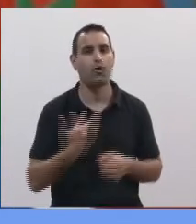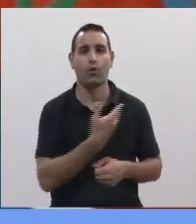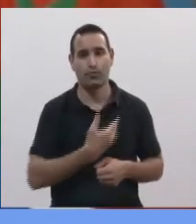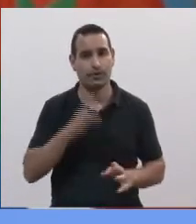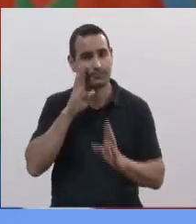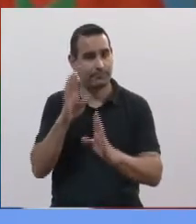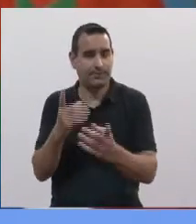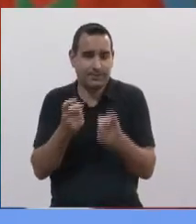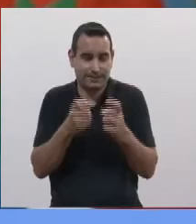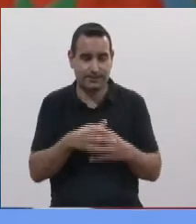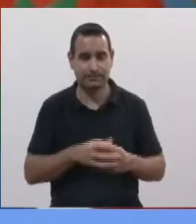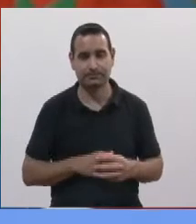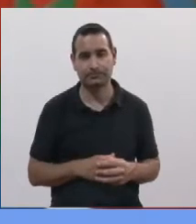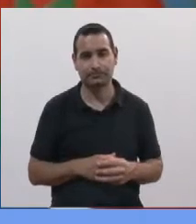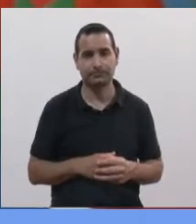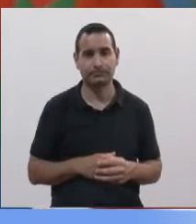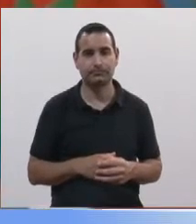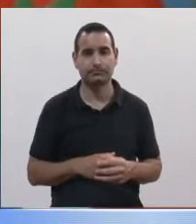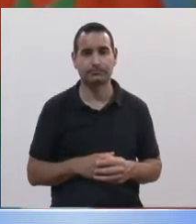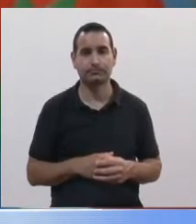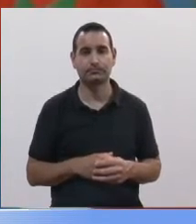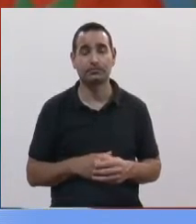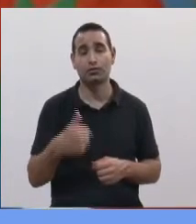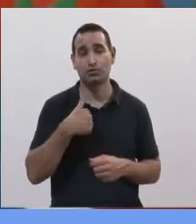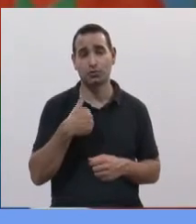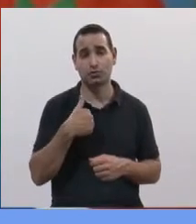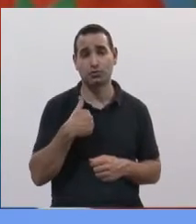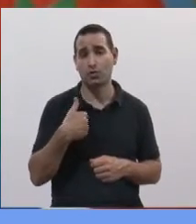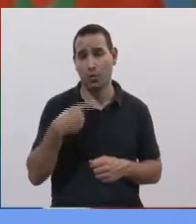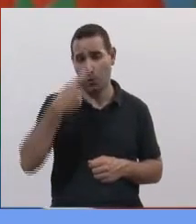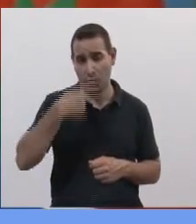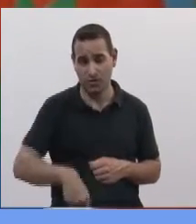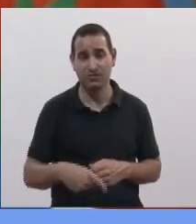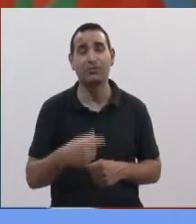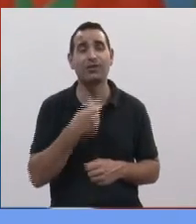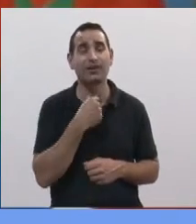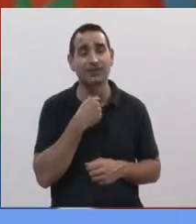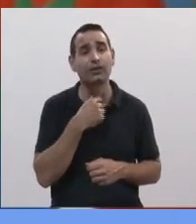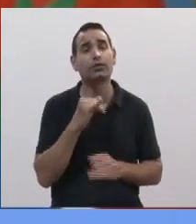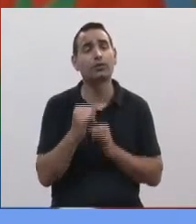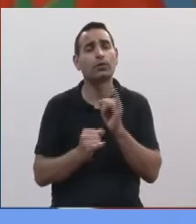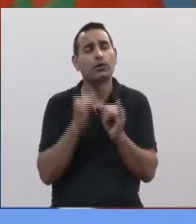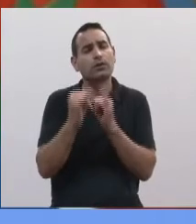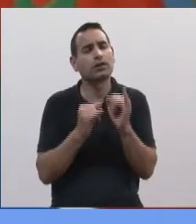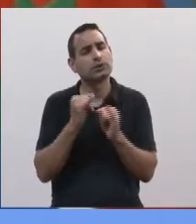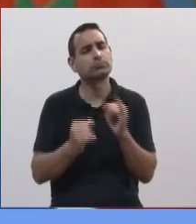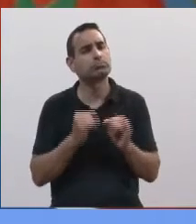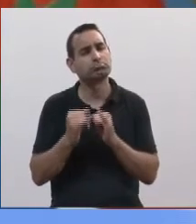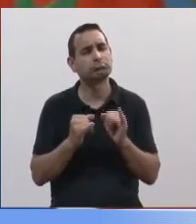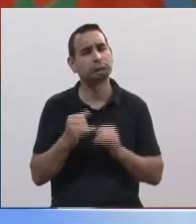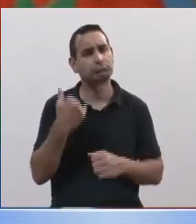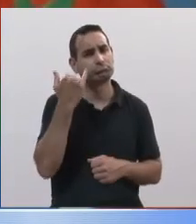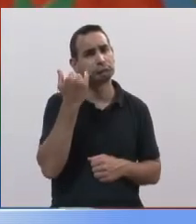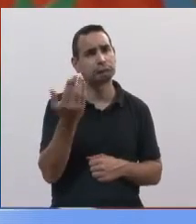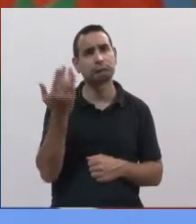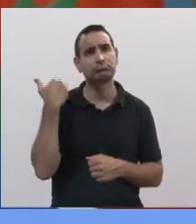en este momento difícil. Y ya para ir concluyendo, quiero hacer referencia a algo que he